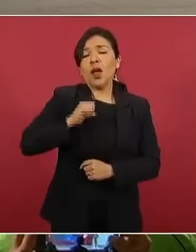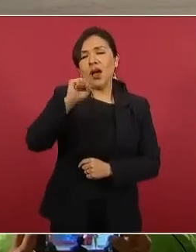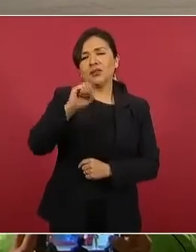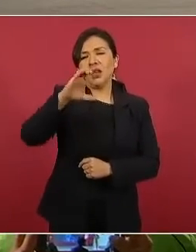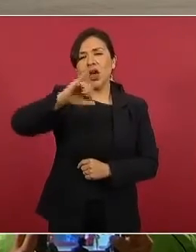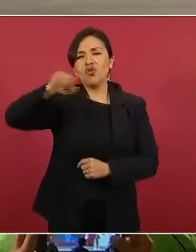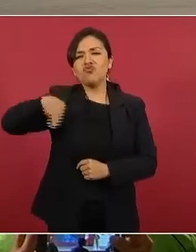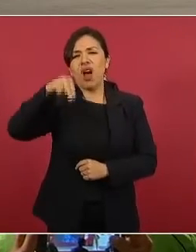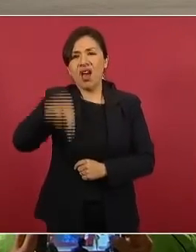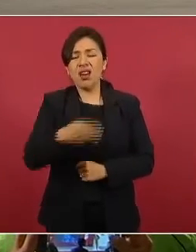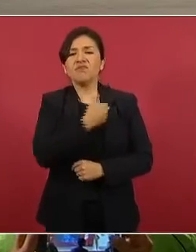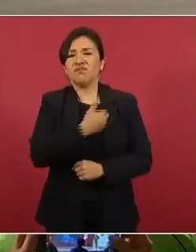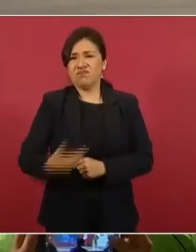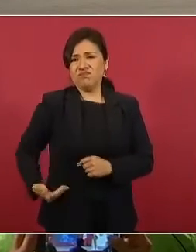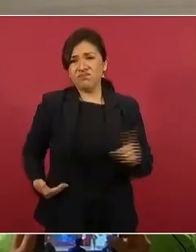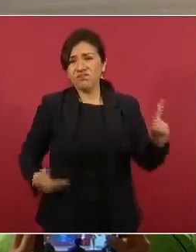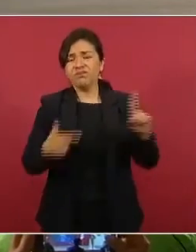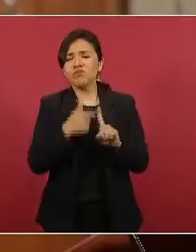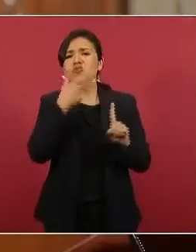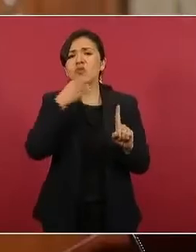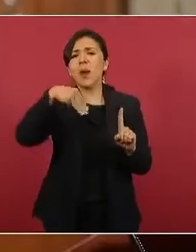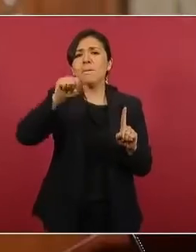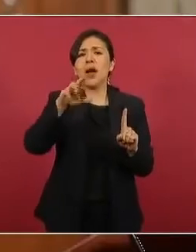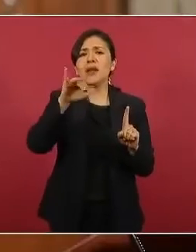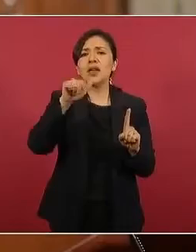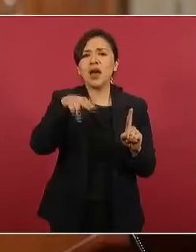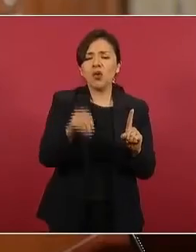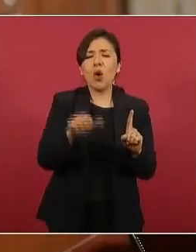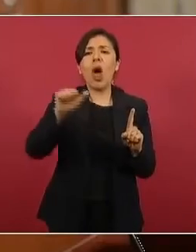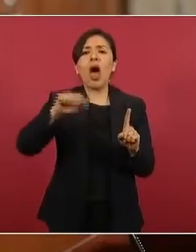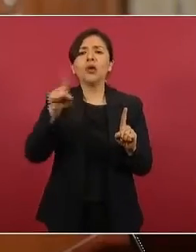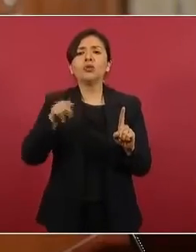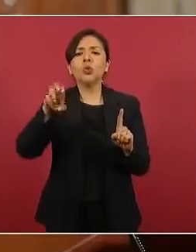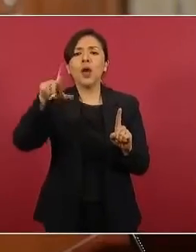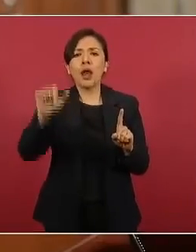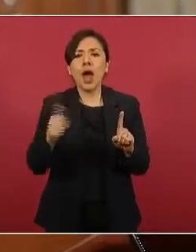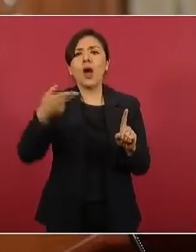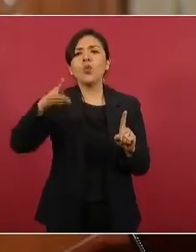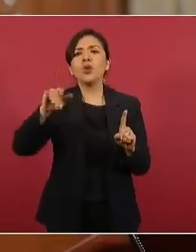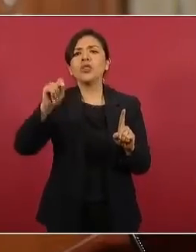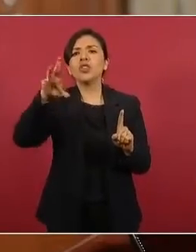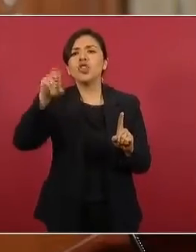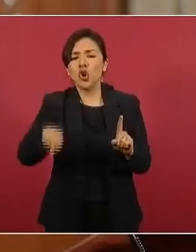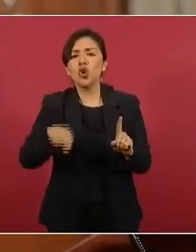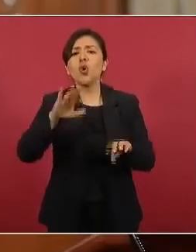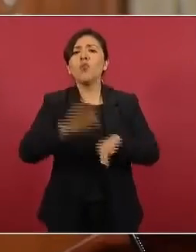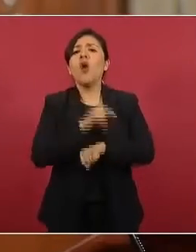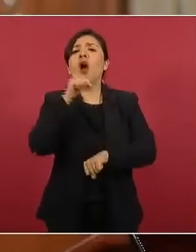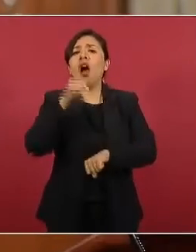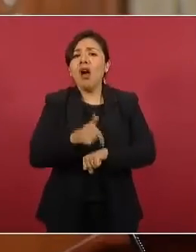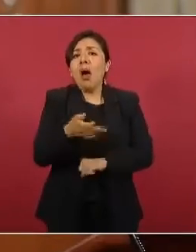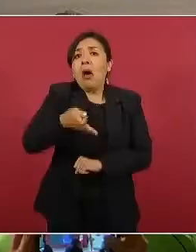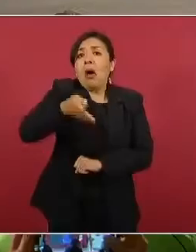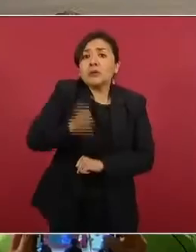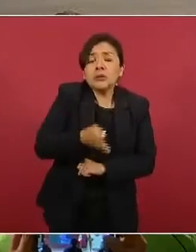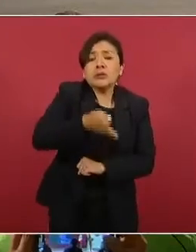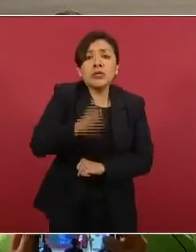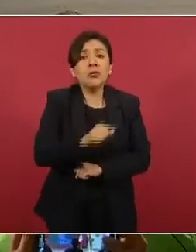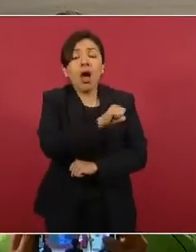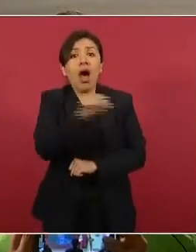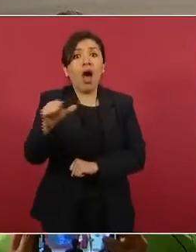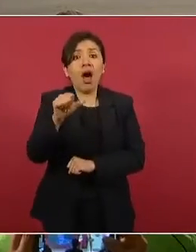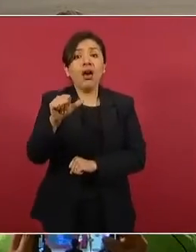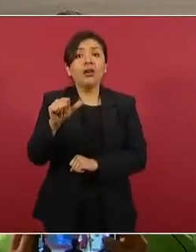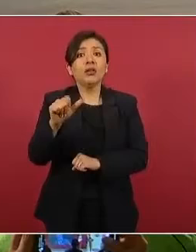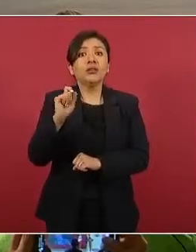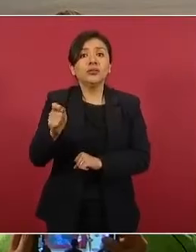de Justicia de la Nación, Mariano Azuela Huitrón, por supeditar los altos